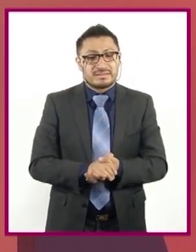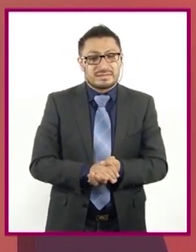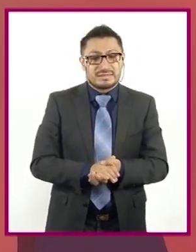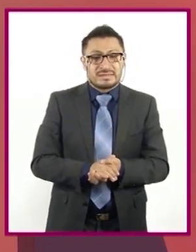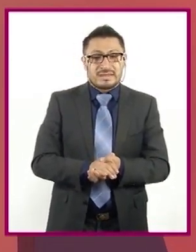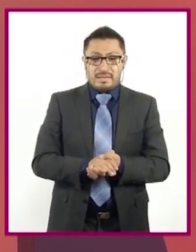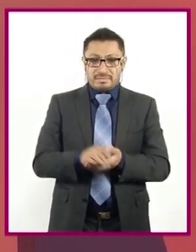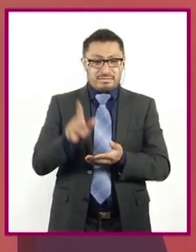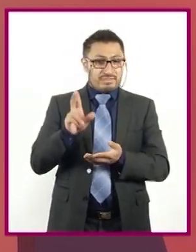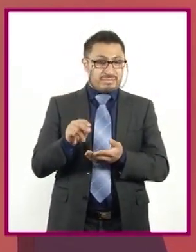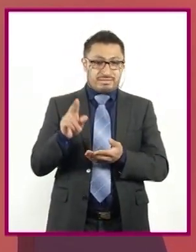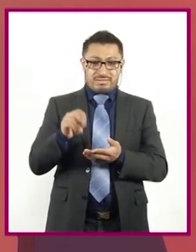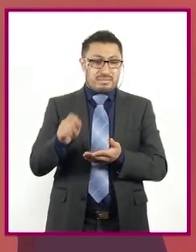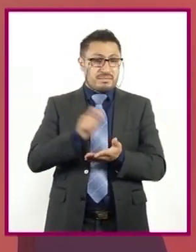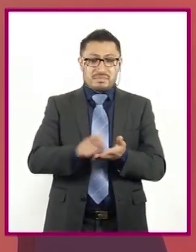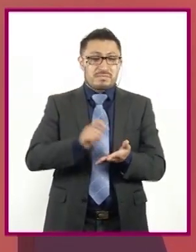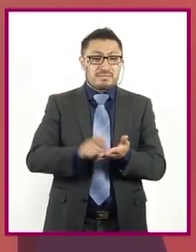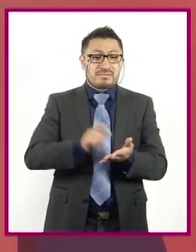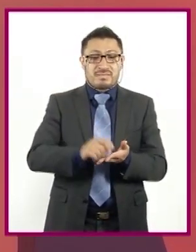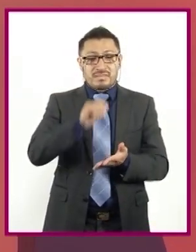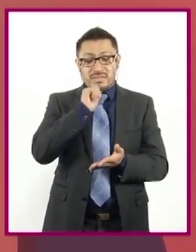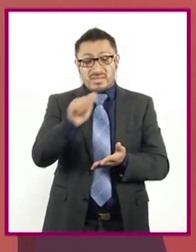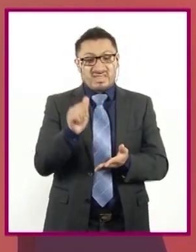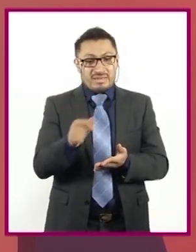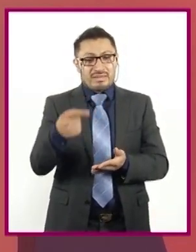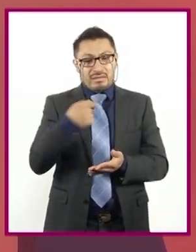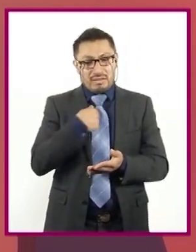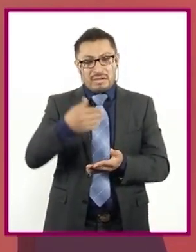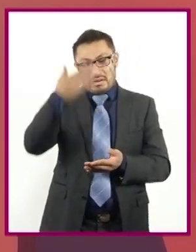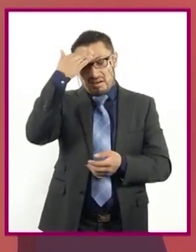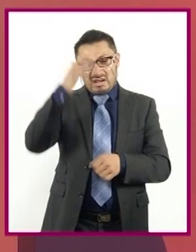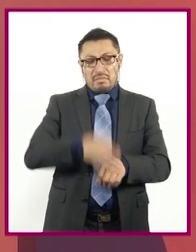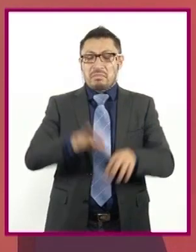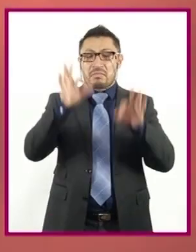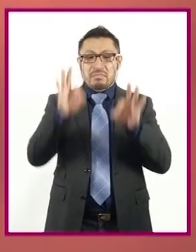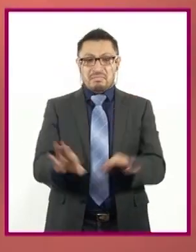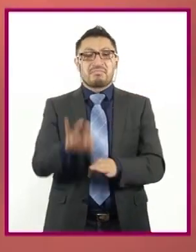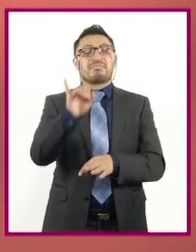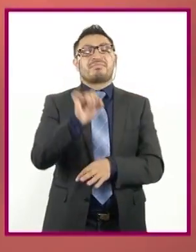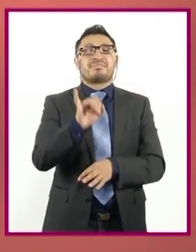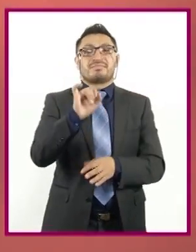No anoté nada. Tengo muy buena memoria, eso sí.